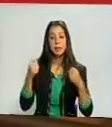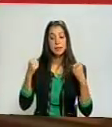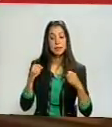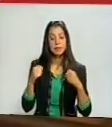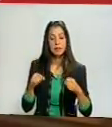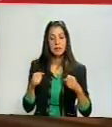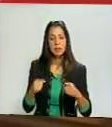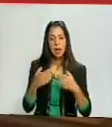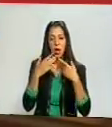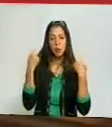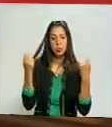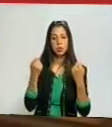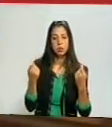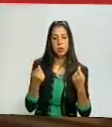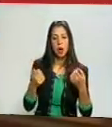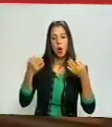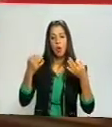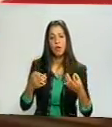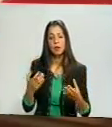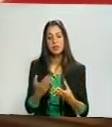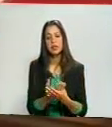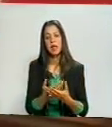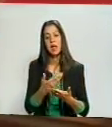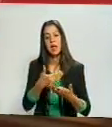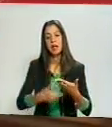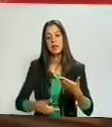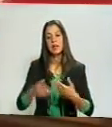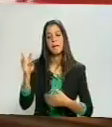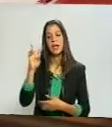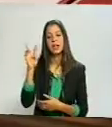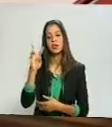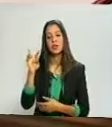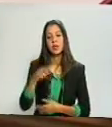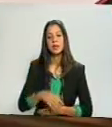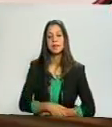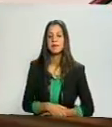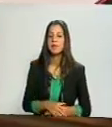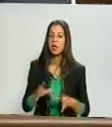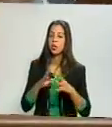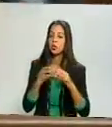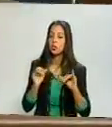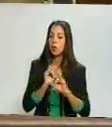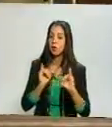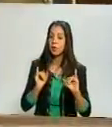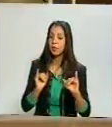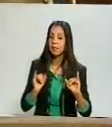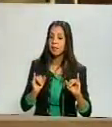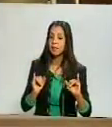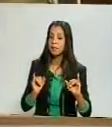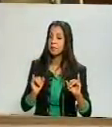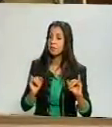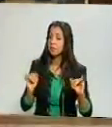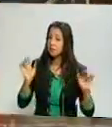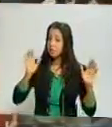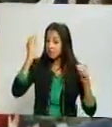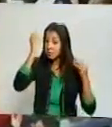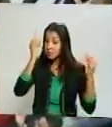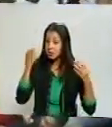partir de su publicación en la Gaceta Oficial de la República Bolivariana de Venezuela. Es todo, presidente. En